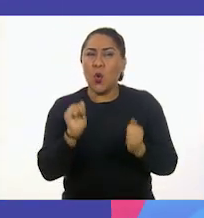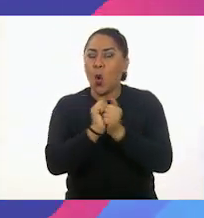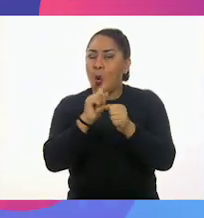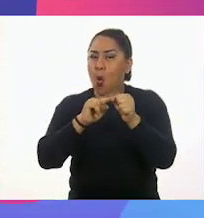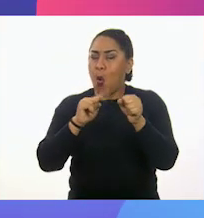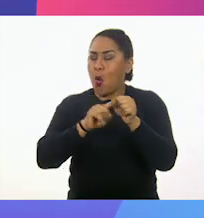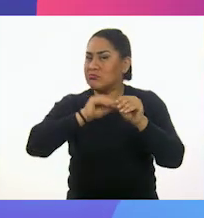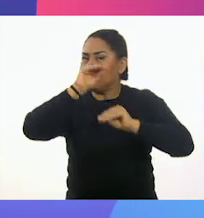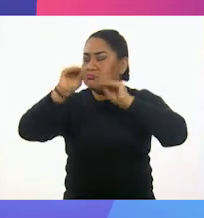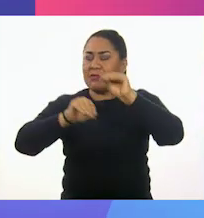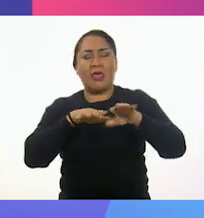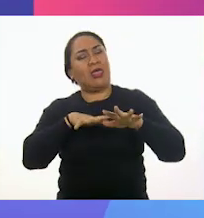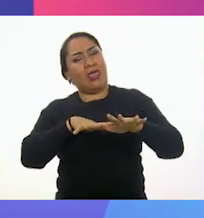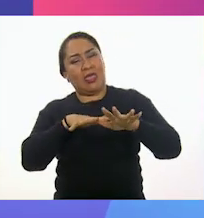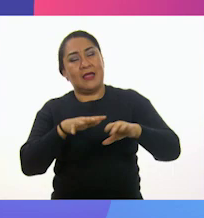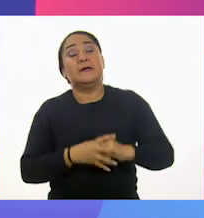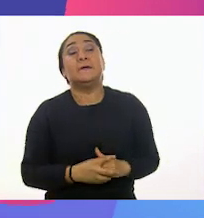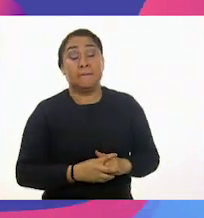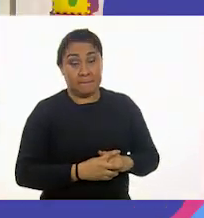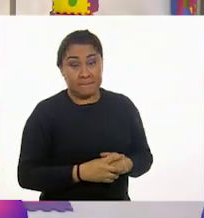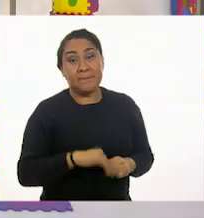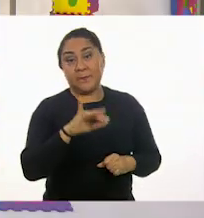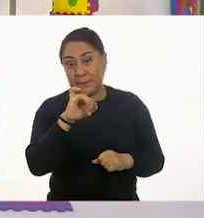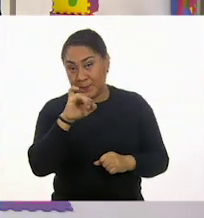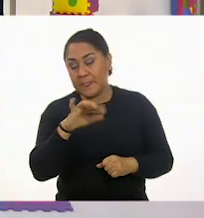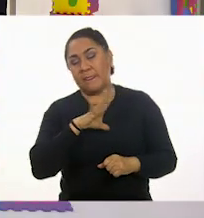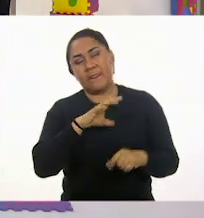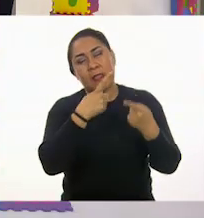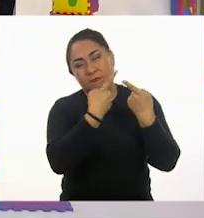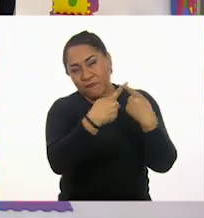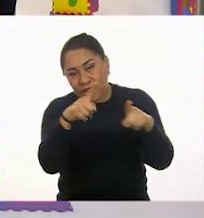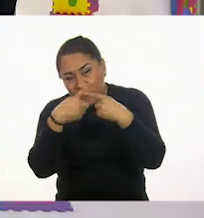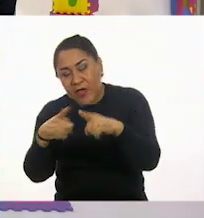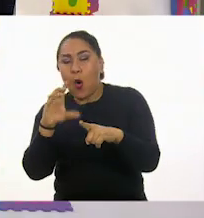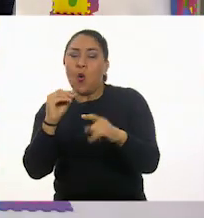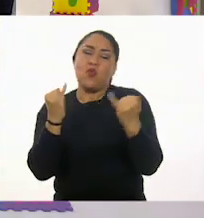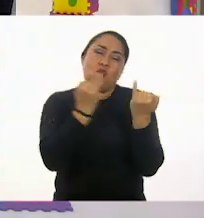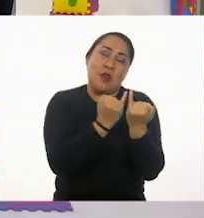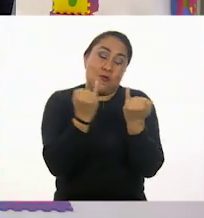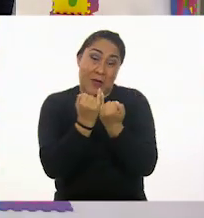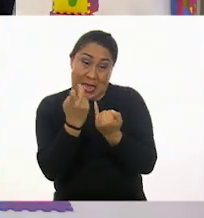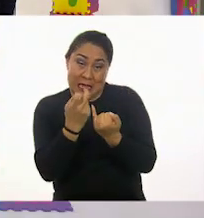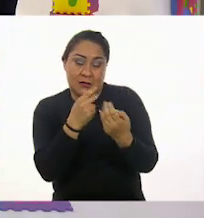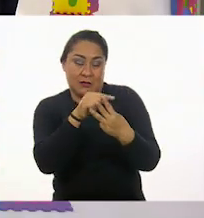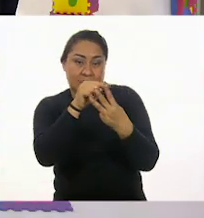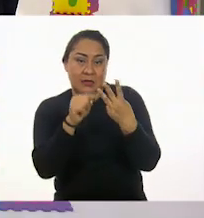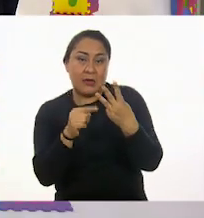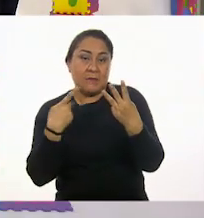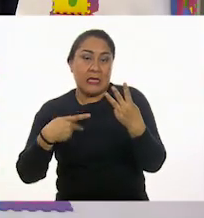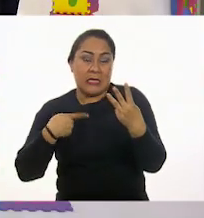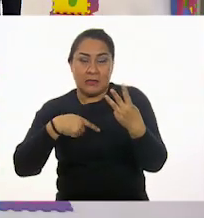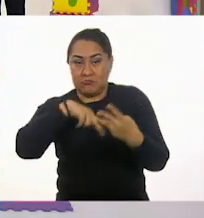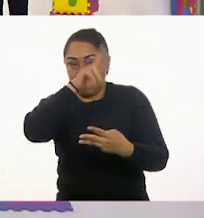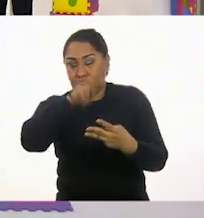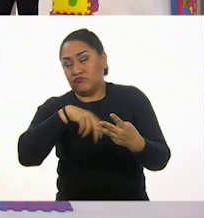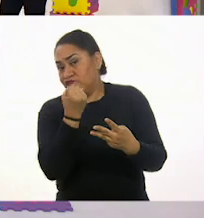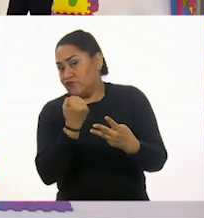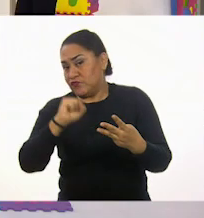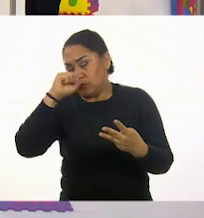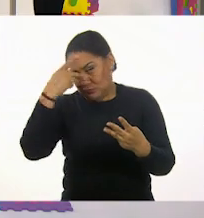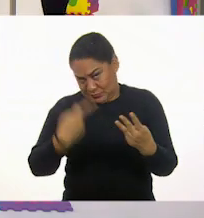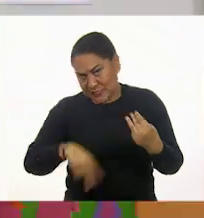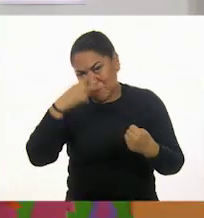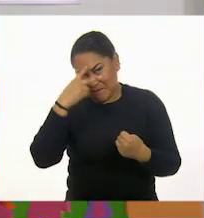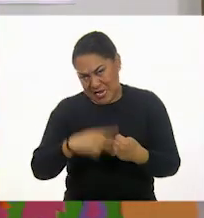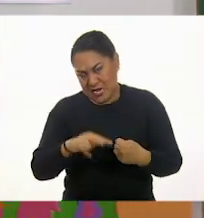coloridas además. Ujú. Y bueno, tenemos todas estas diferencias y similitudes entre estos muralistas mexicanos tan reconocidos. Sí,